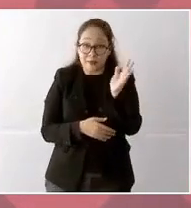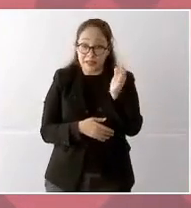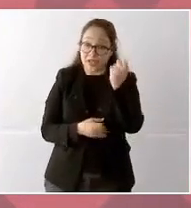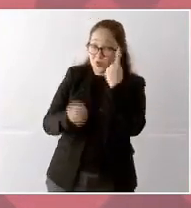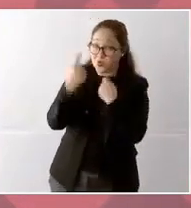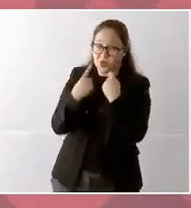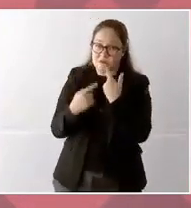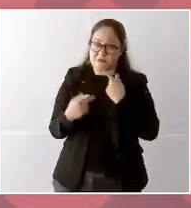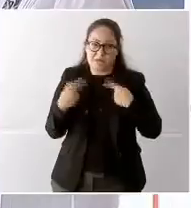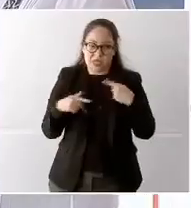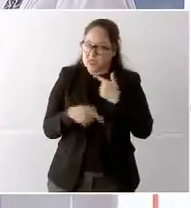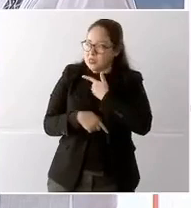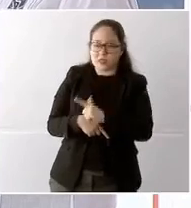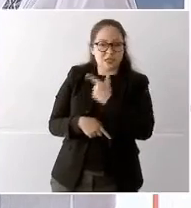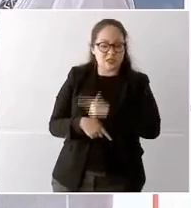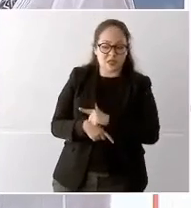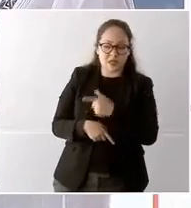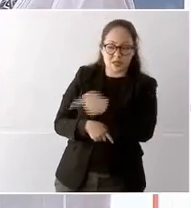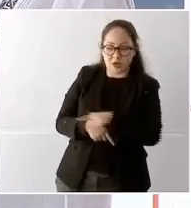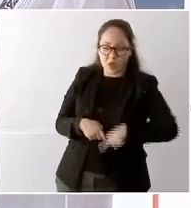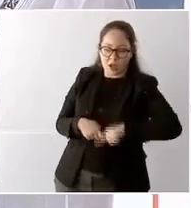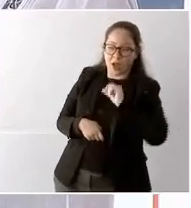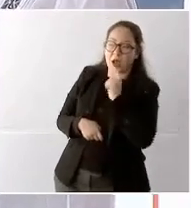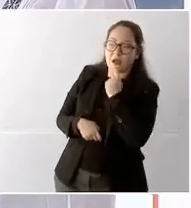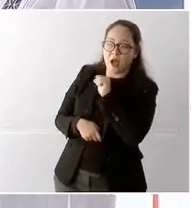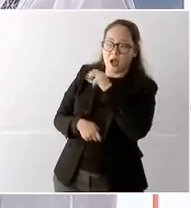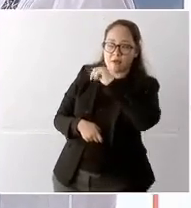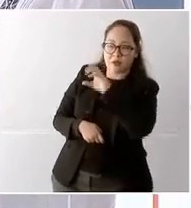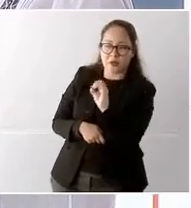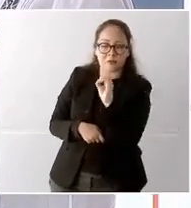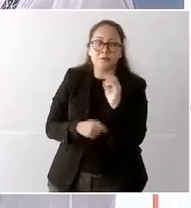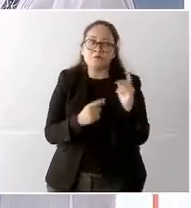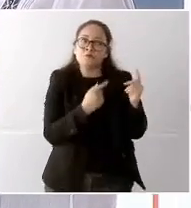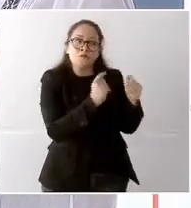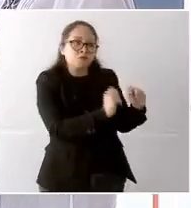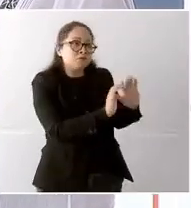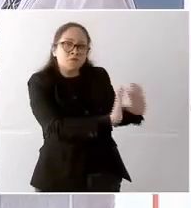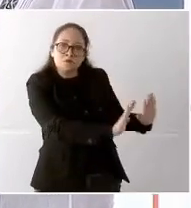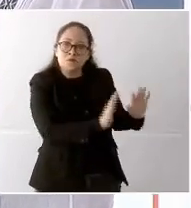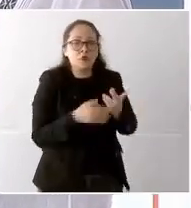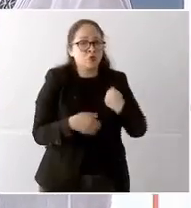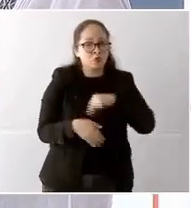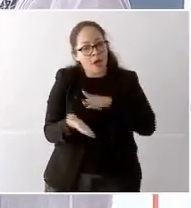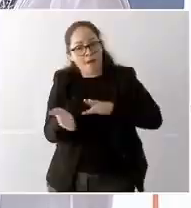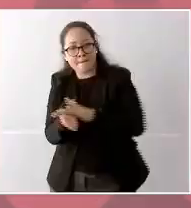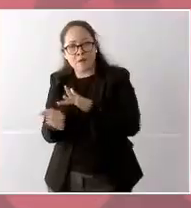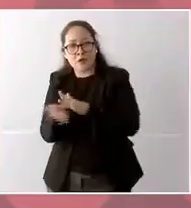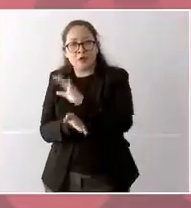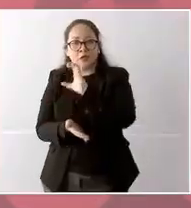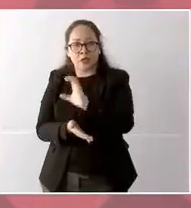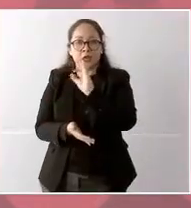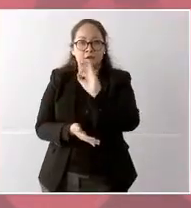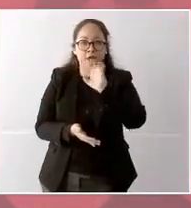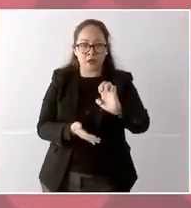guste a los conservadores, vamos nosotros a fortalecer a la Comisión Federal de Electricidad y